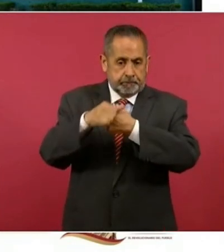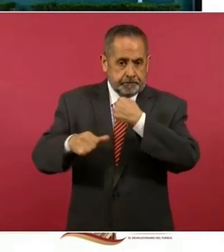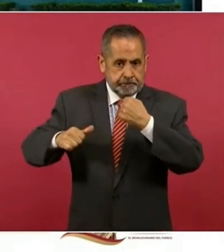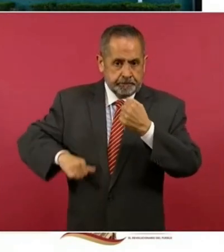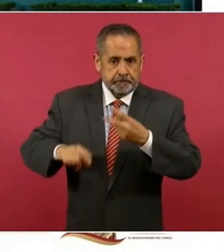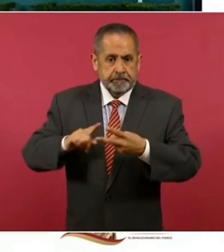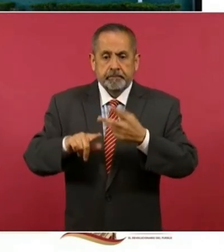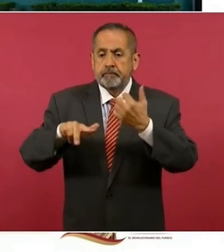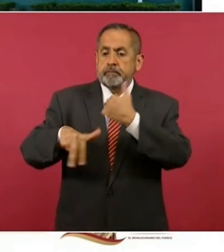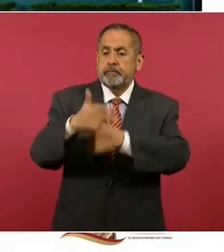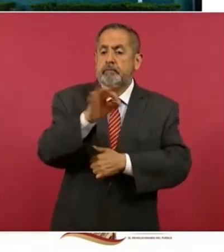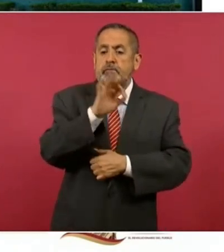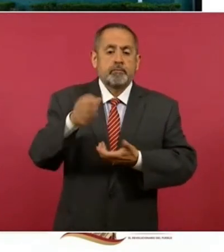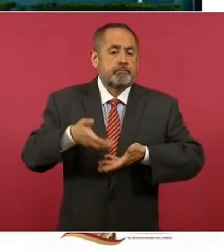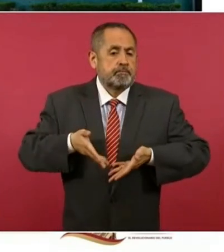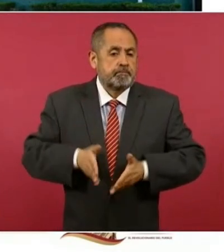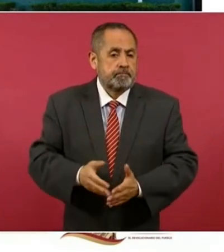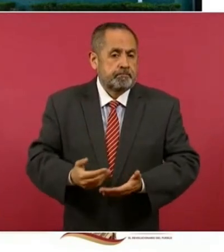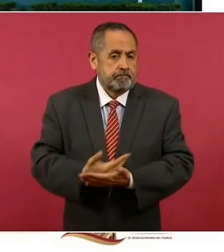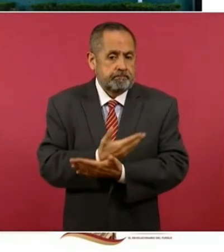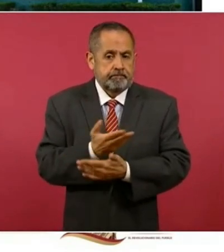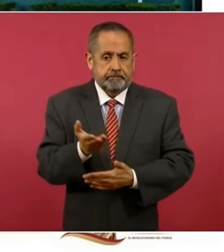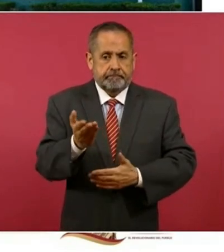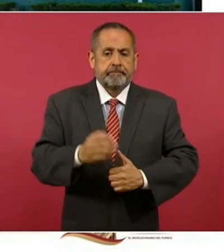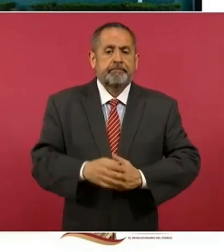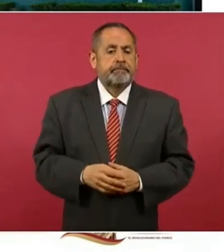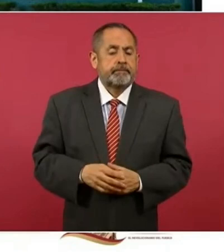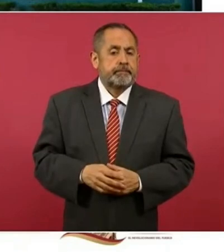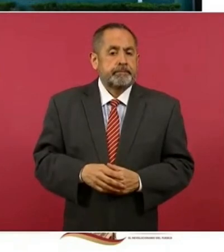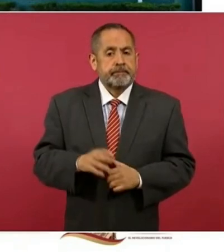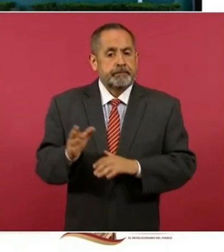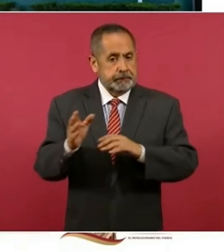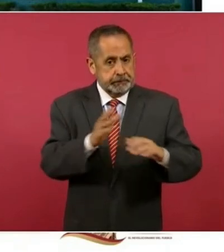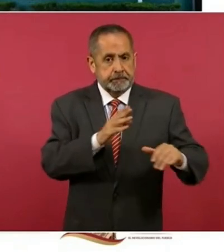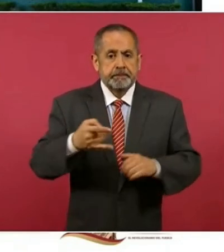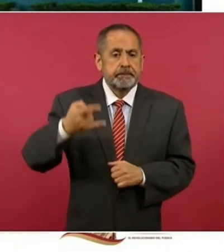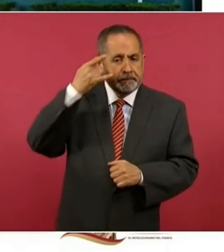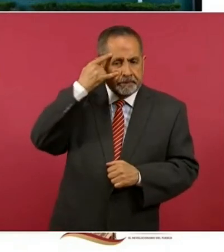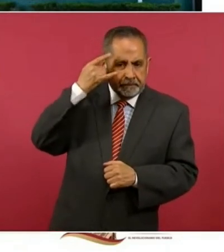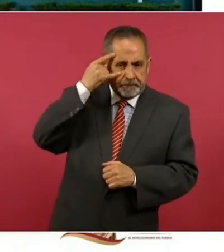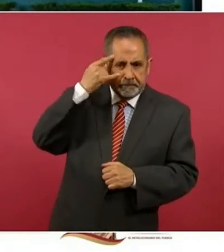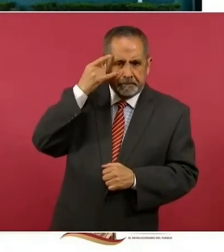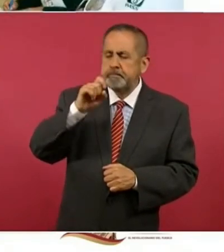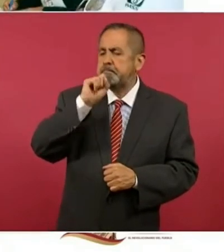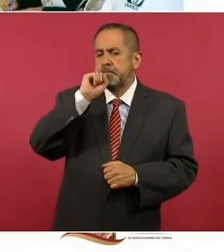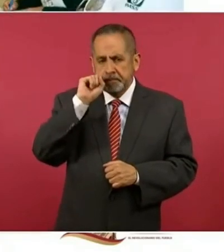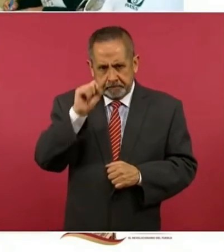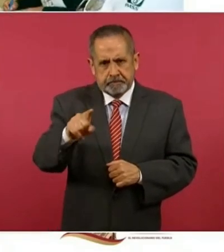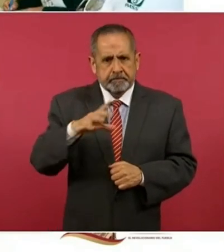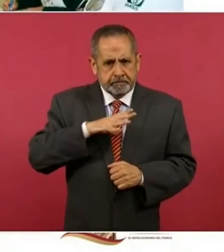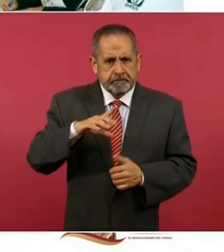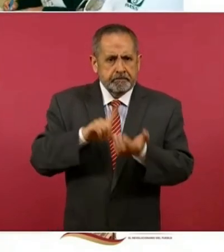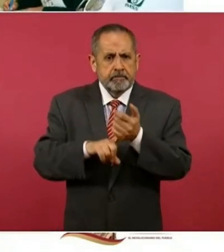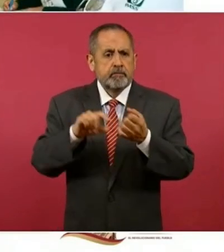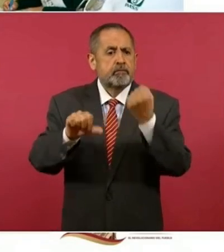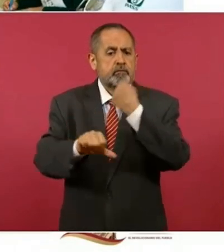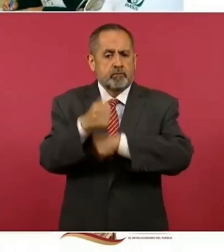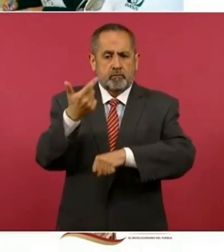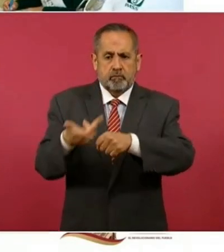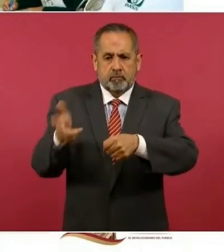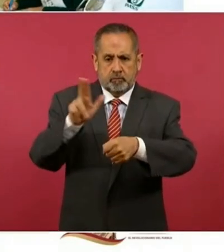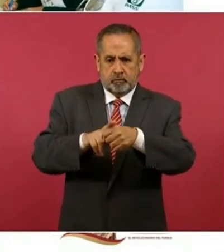13% más en atenciones de partos. En el estado de Campeche hay también presencia en 11